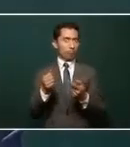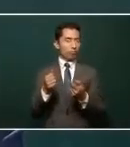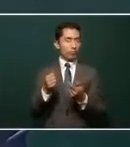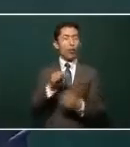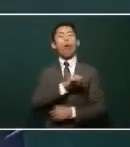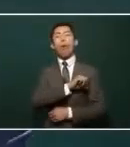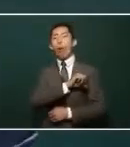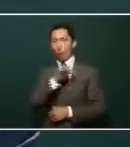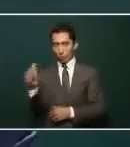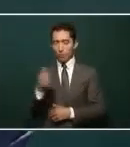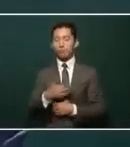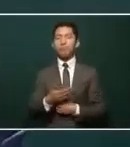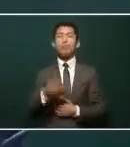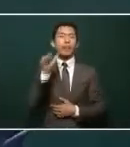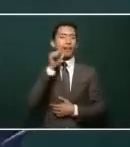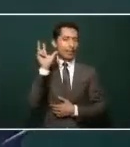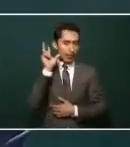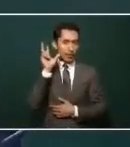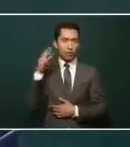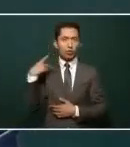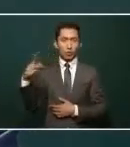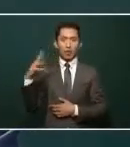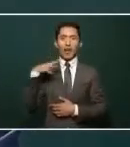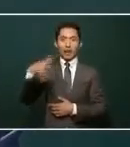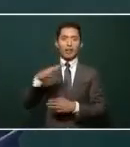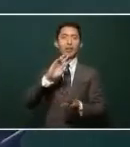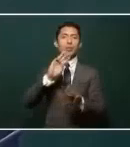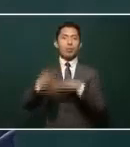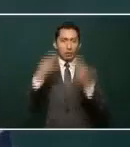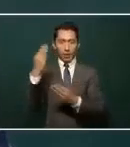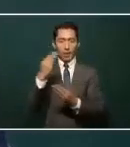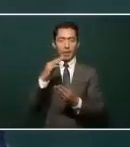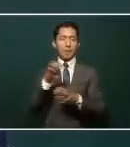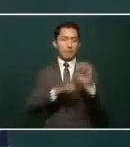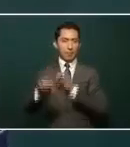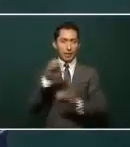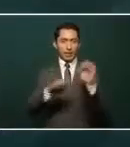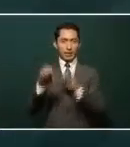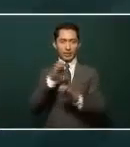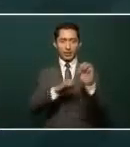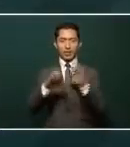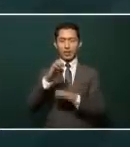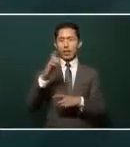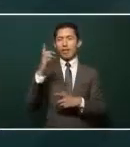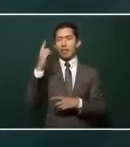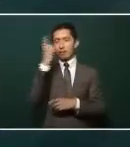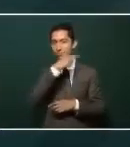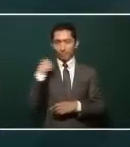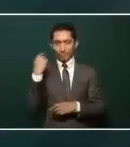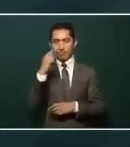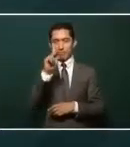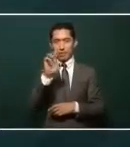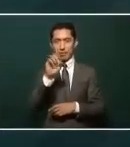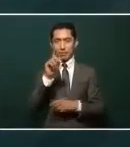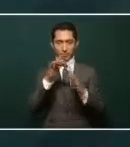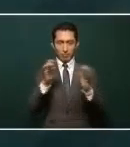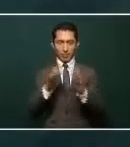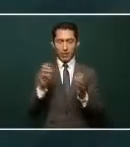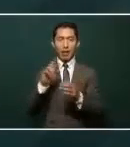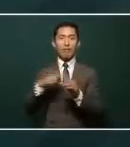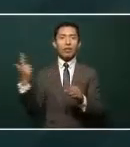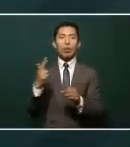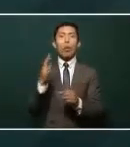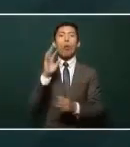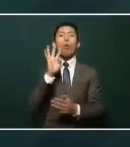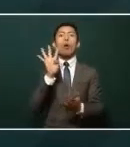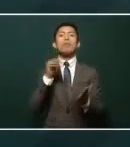el gerente mundial de pepsi ellos se dieron a conocer 4 mil millones